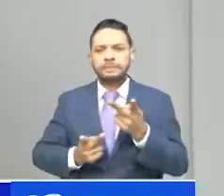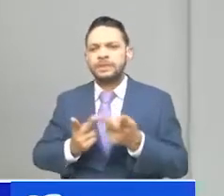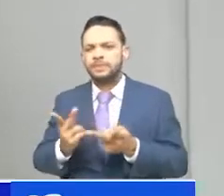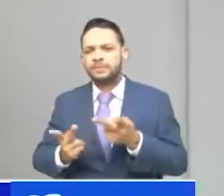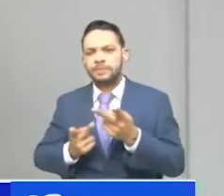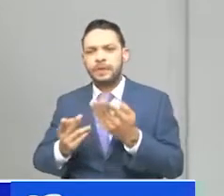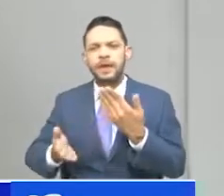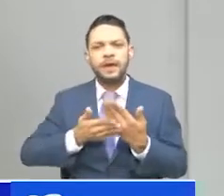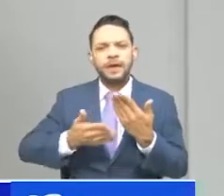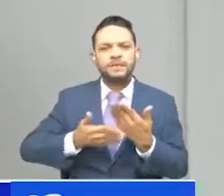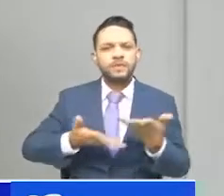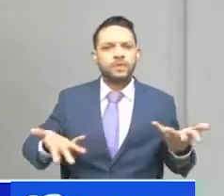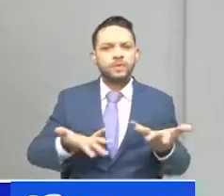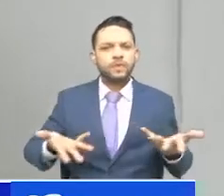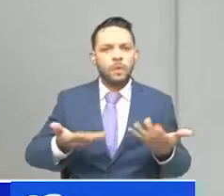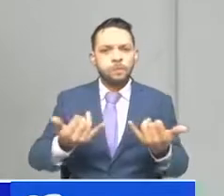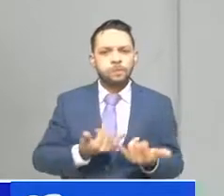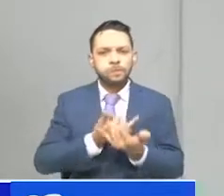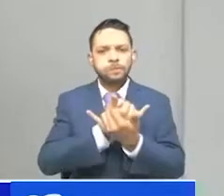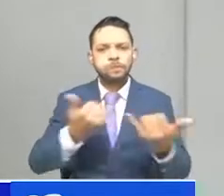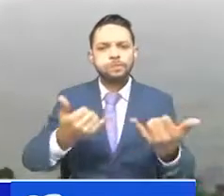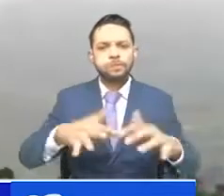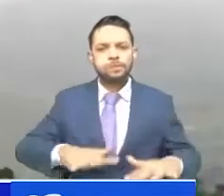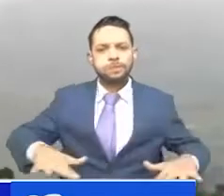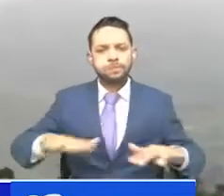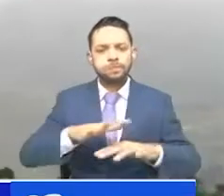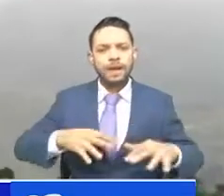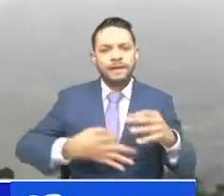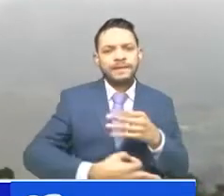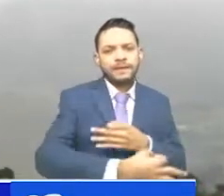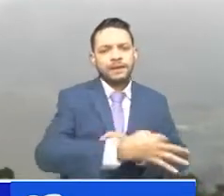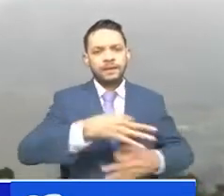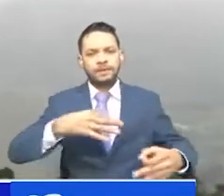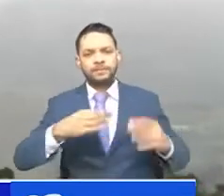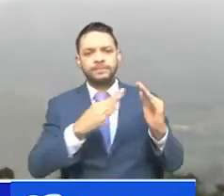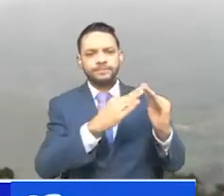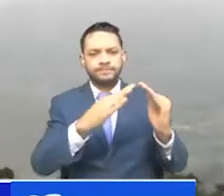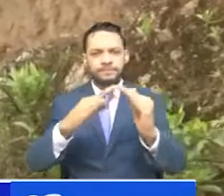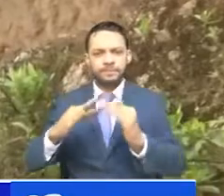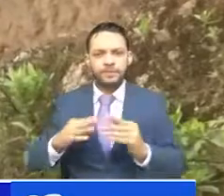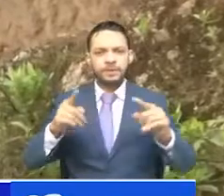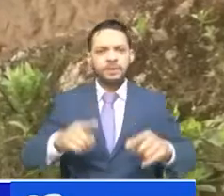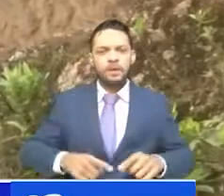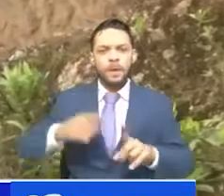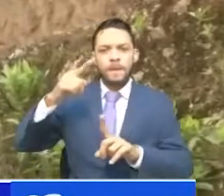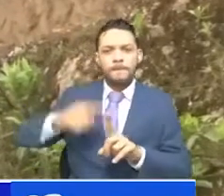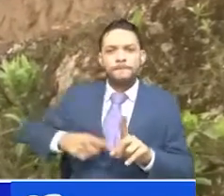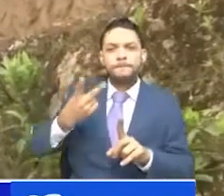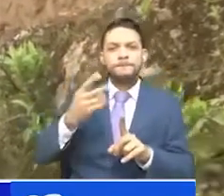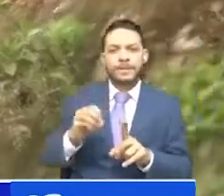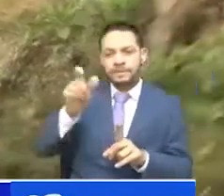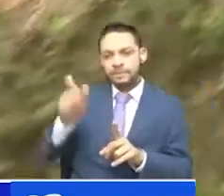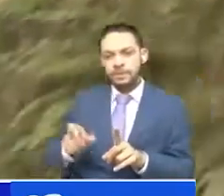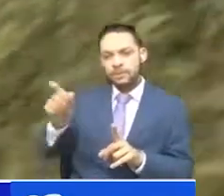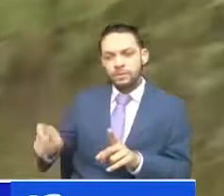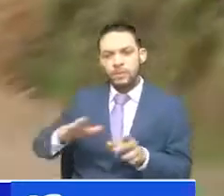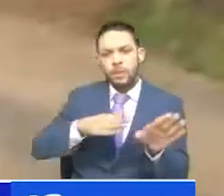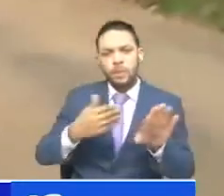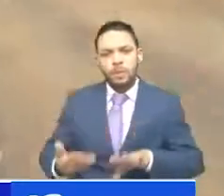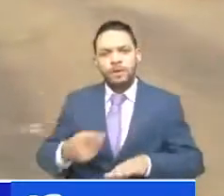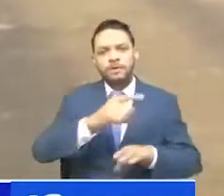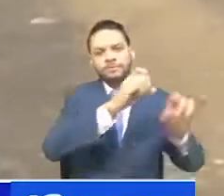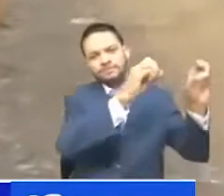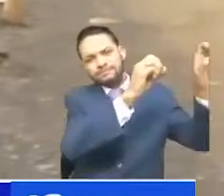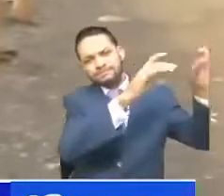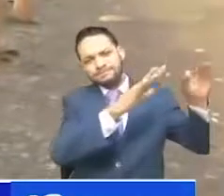determinar qué espacios deben evacuarse. En menos de un mes, en Risaralda ya se han presentado 20 muertes a causa de deslizamientos de tierra y